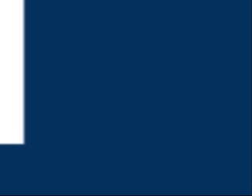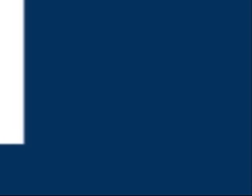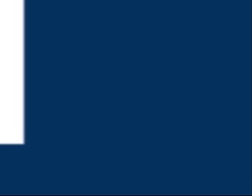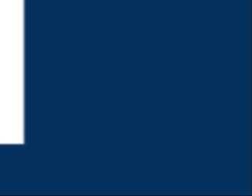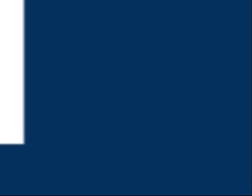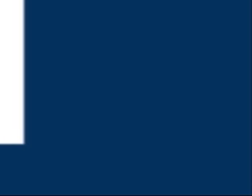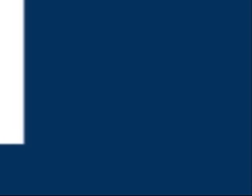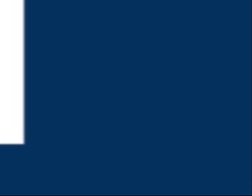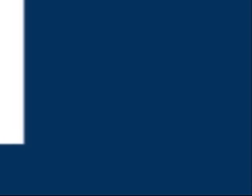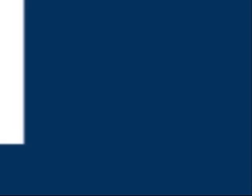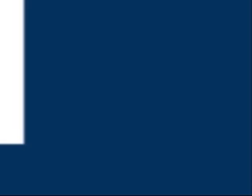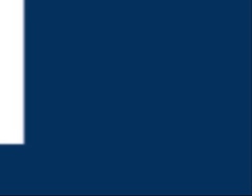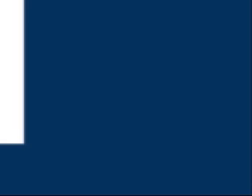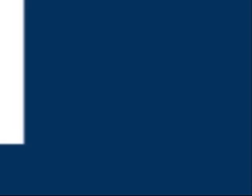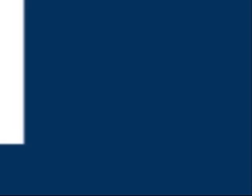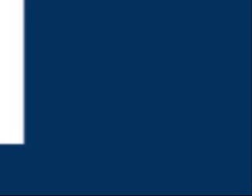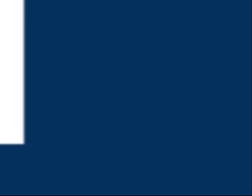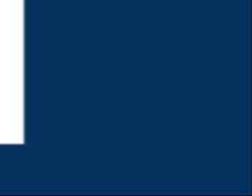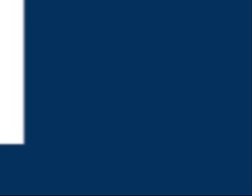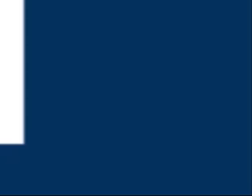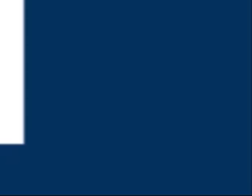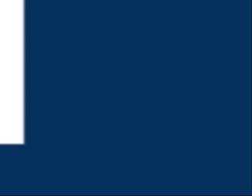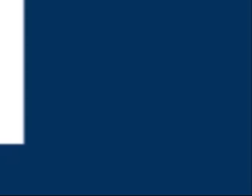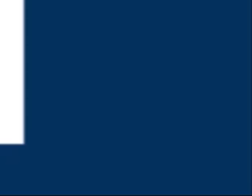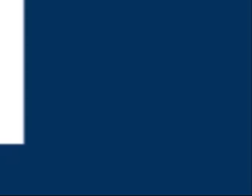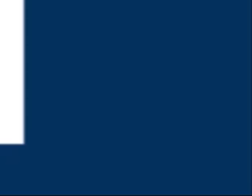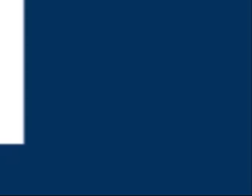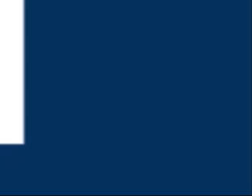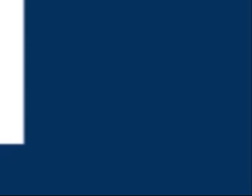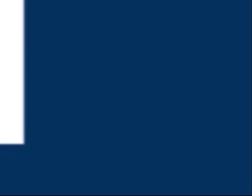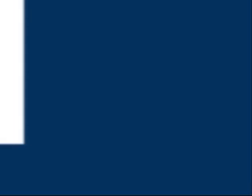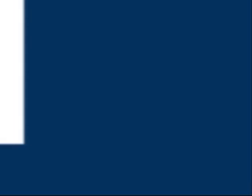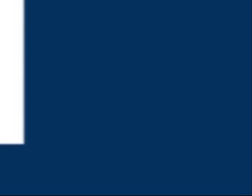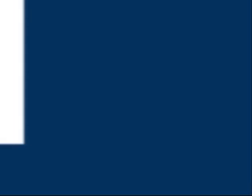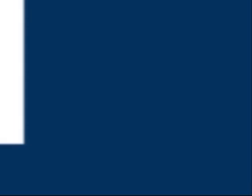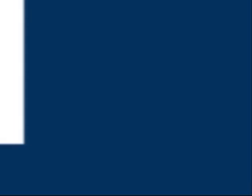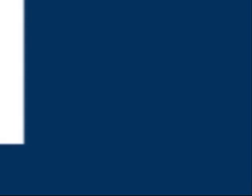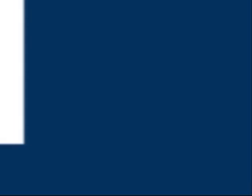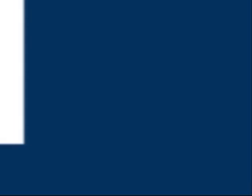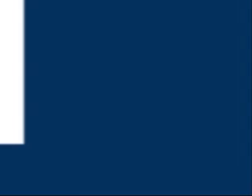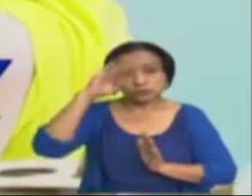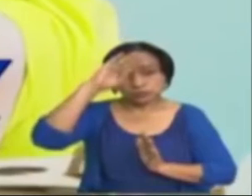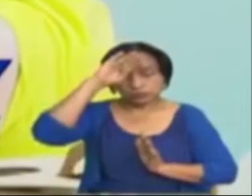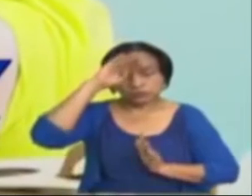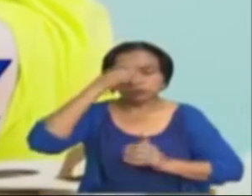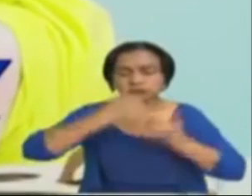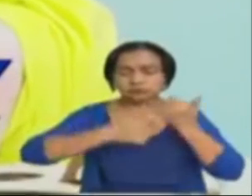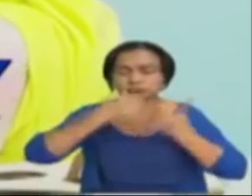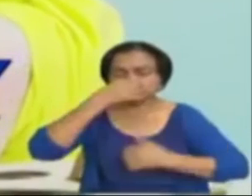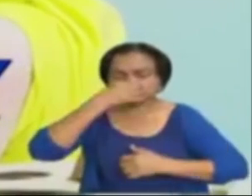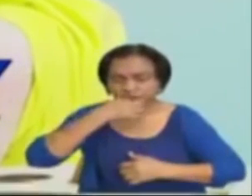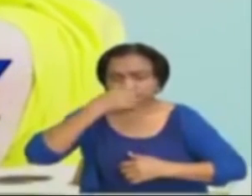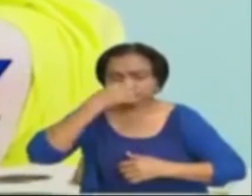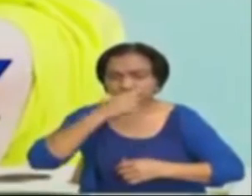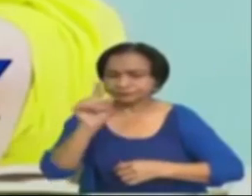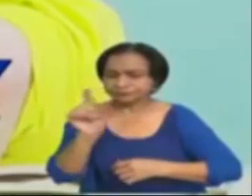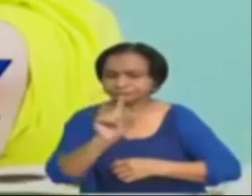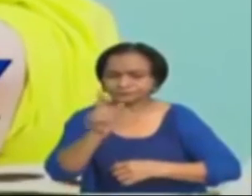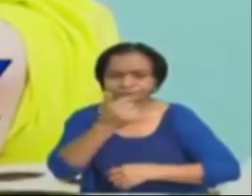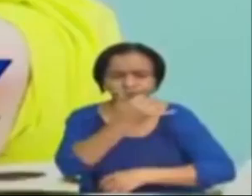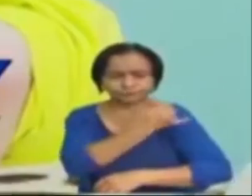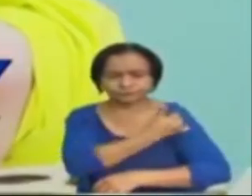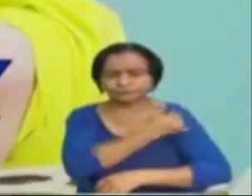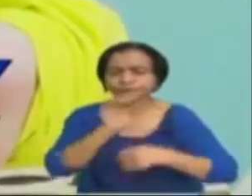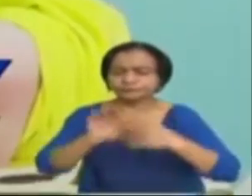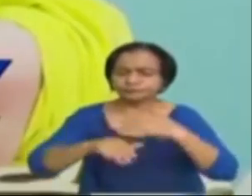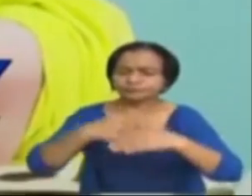vacunarnos personas de 50 años y más, y tenemos la meta de aplicar 30.000 dosis de